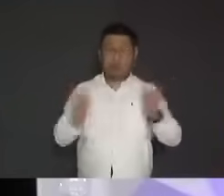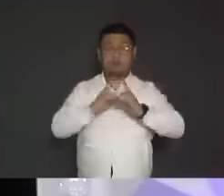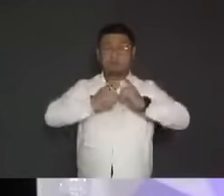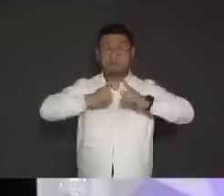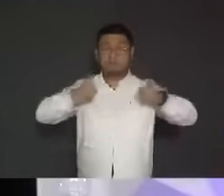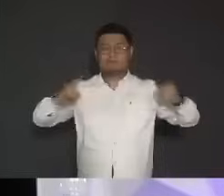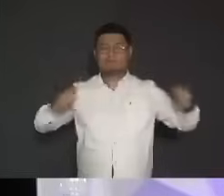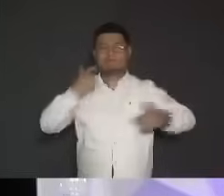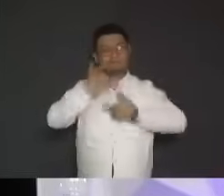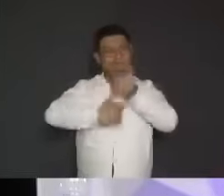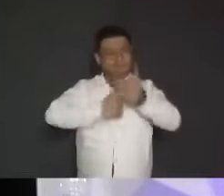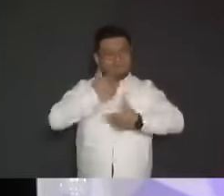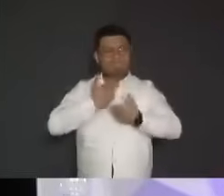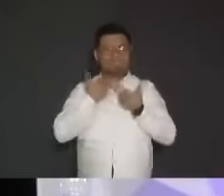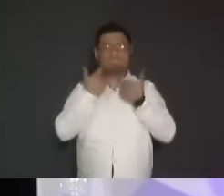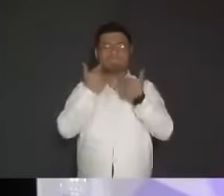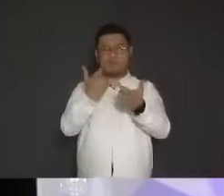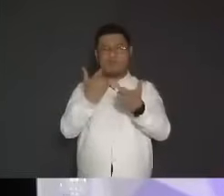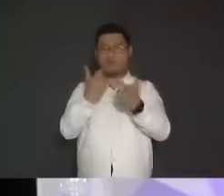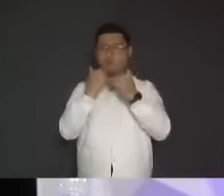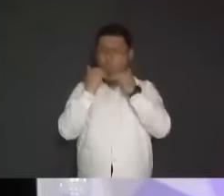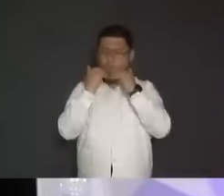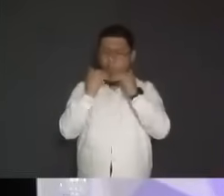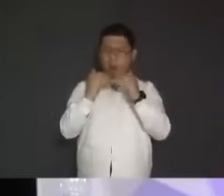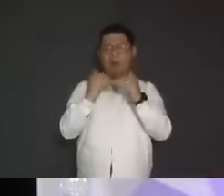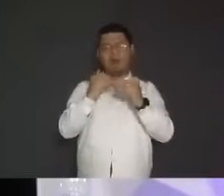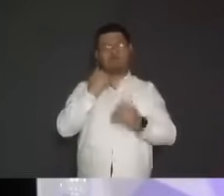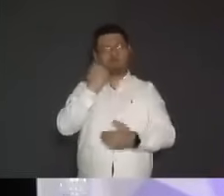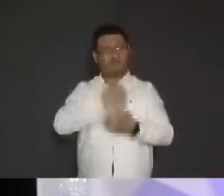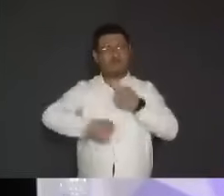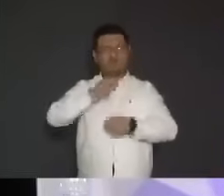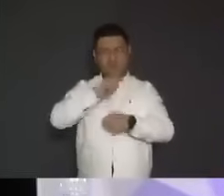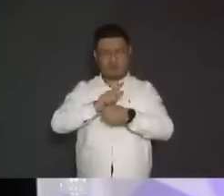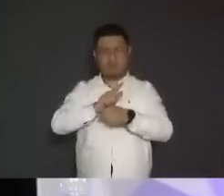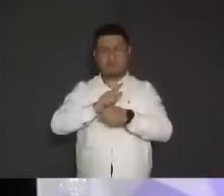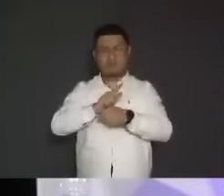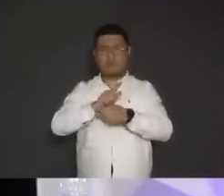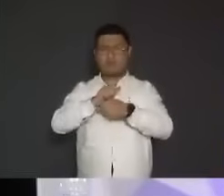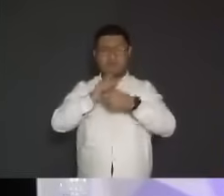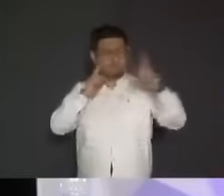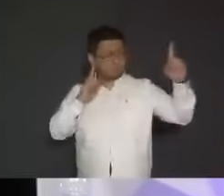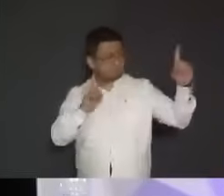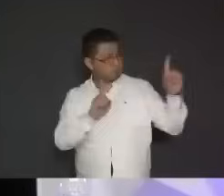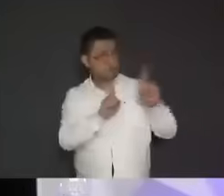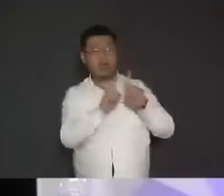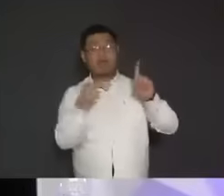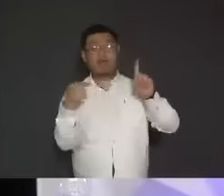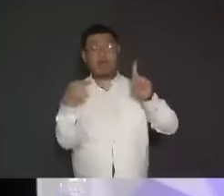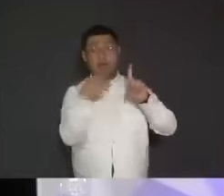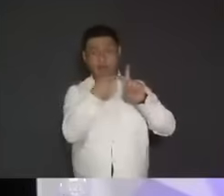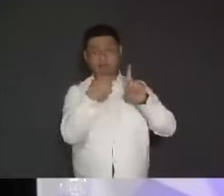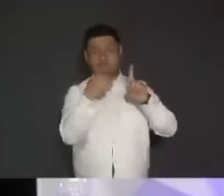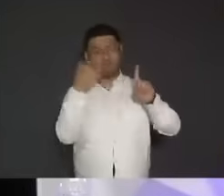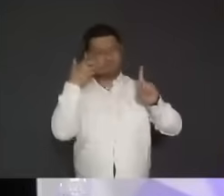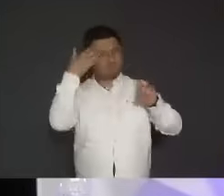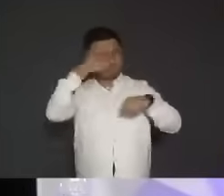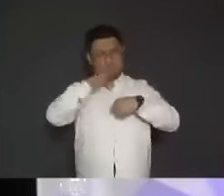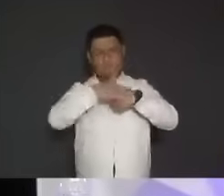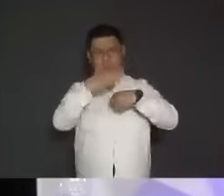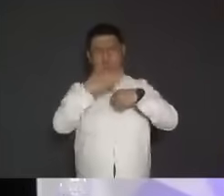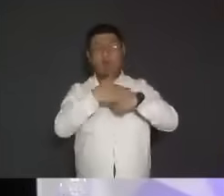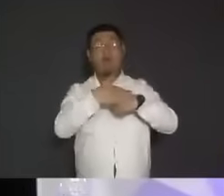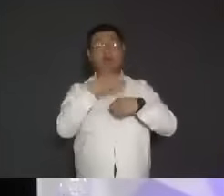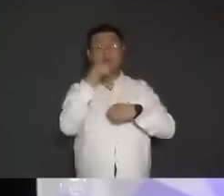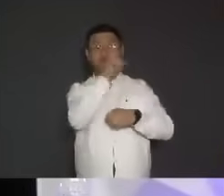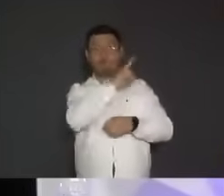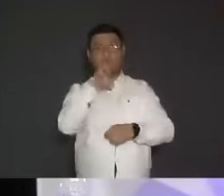económico con justicia social, que junto con la doctora Claudia Sheinbaum, próxima presidenta, se